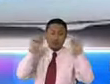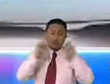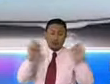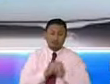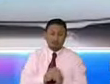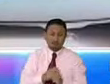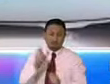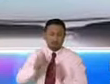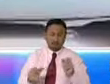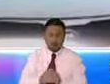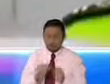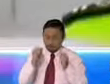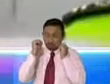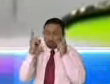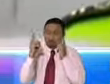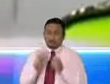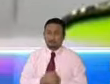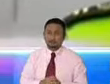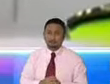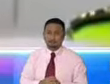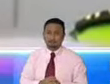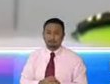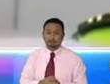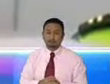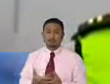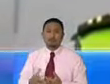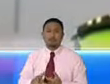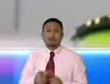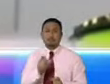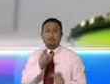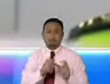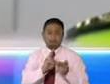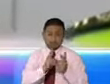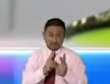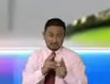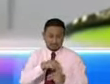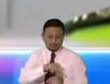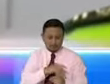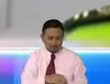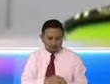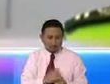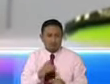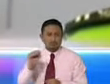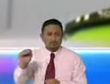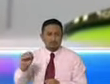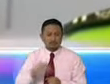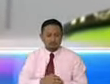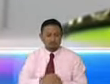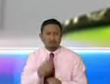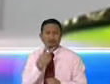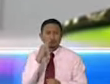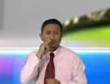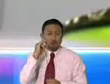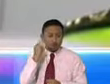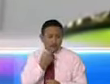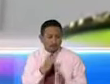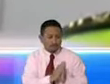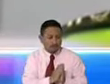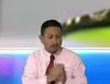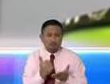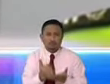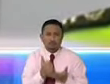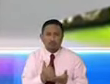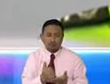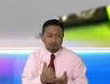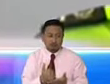a más de un vecino. Toma contacto con moradores del sector donde que indican de que dos niñitos habían pedido auxilio, indicando de que posiblemente